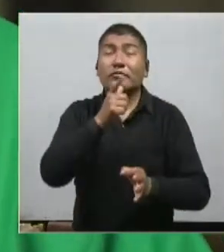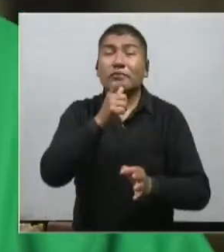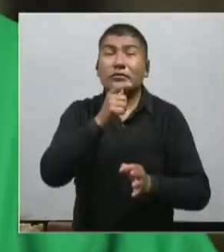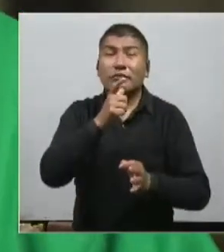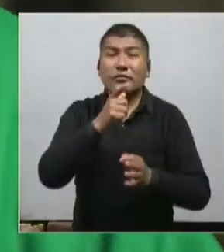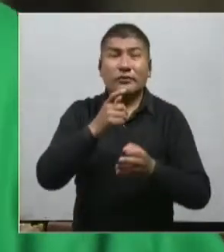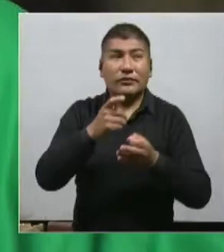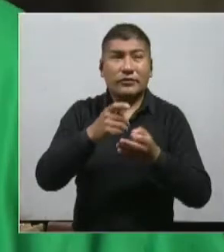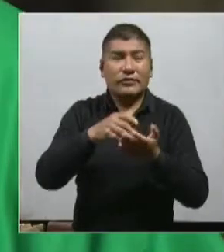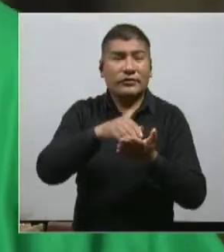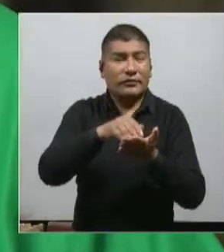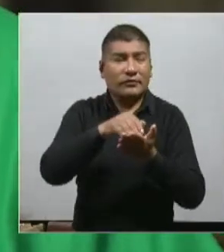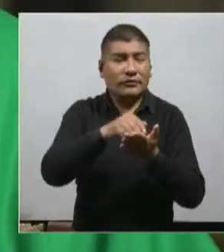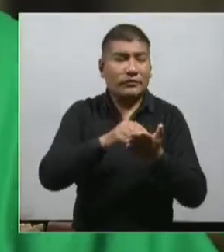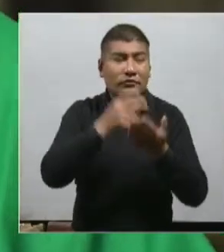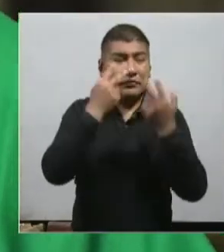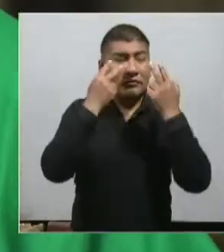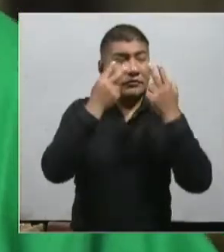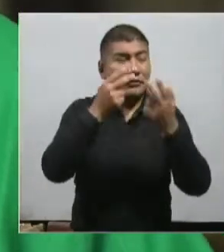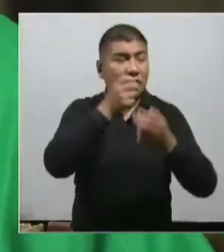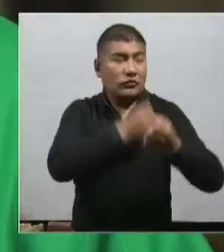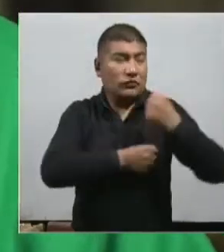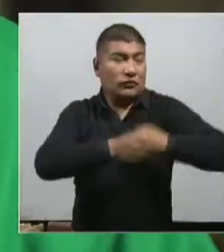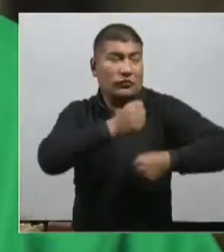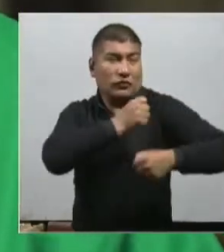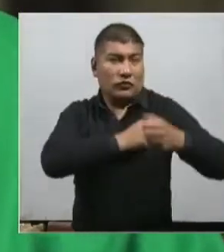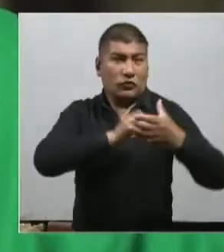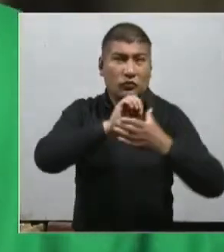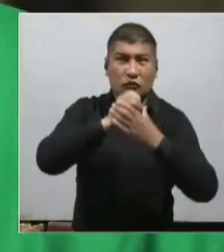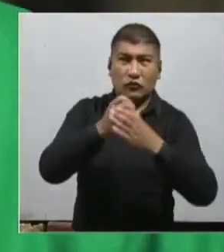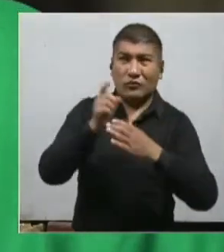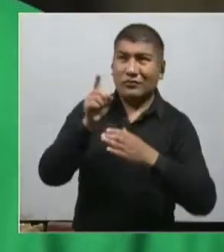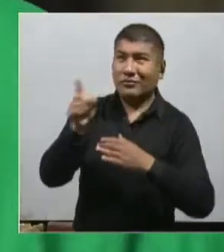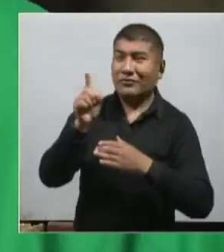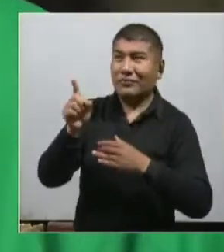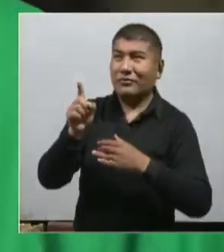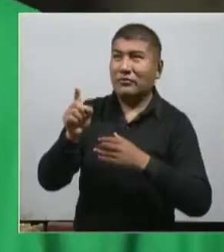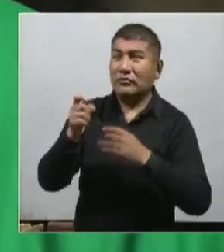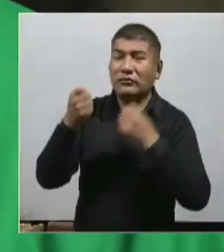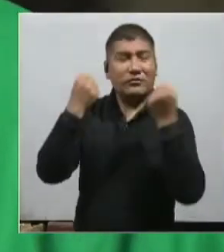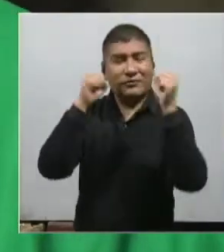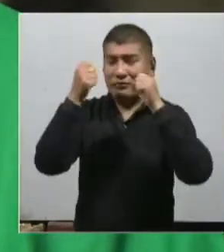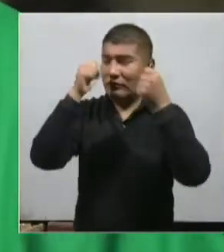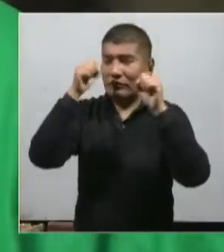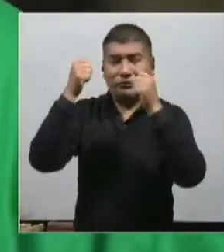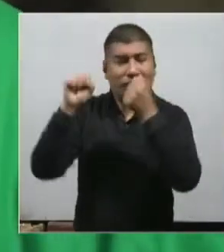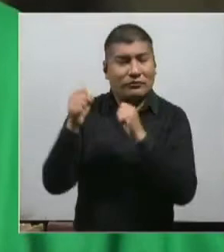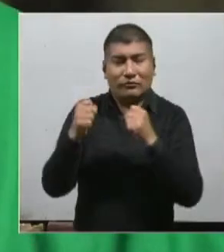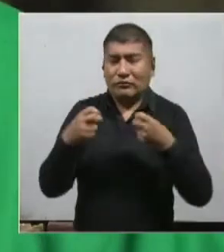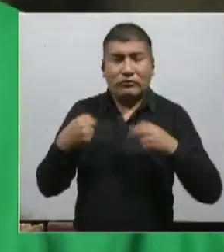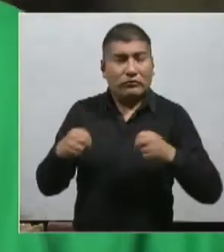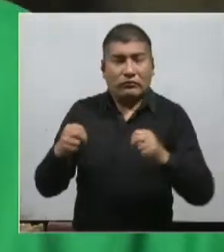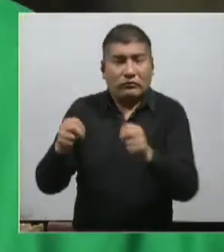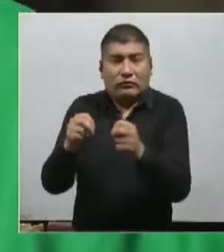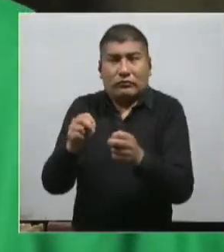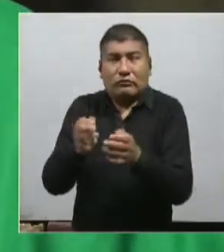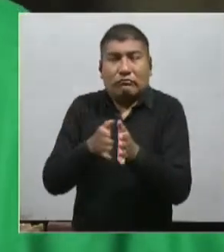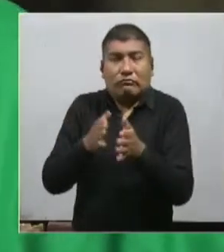la realidad del sufrimiento o se deja llevar por la desesperación, la ira o la